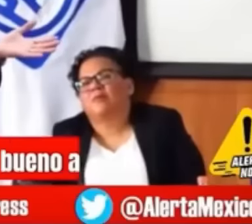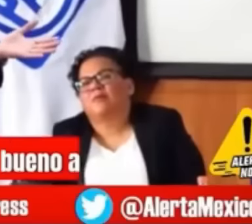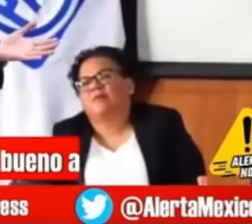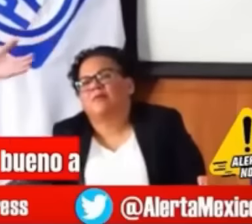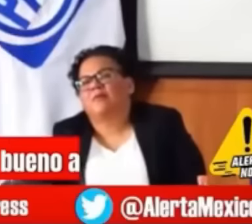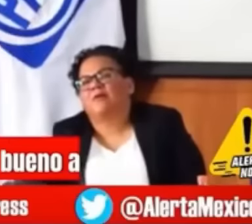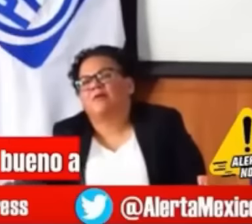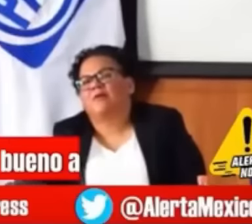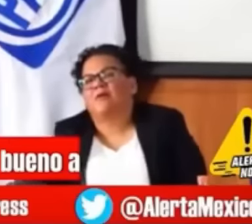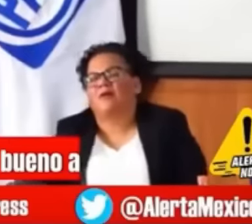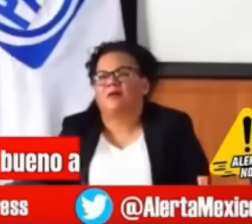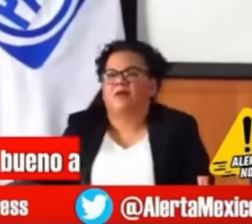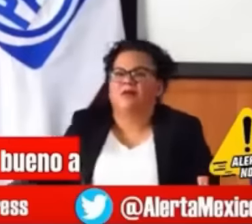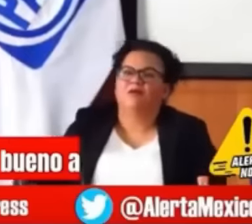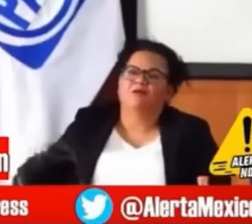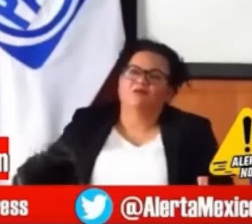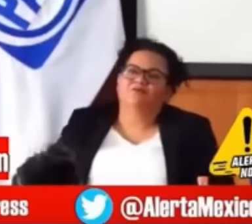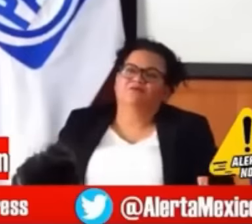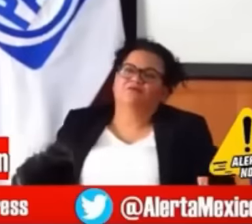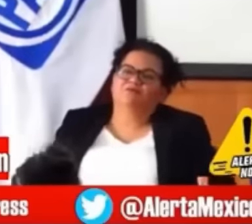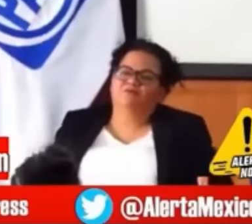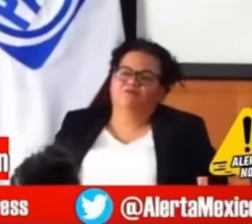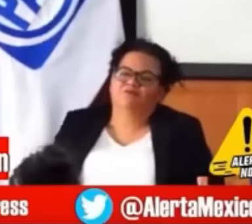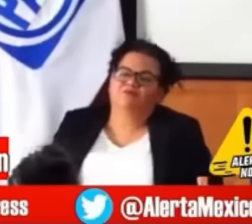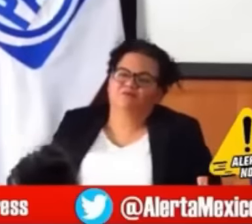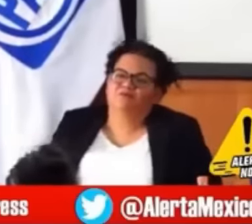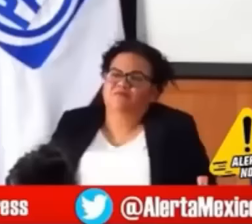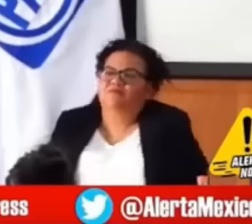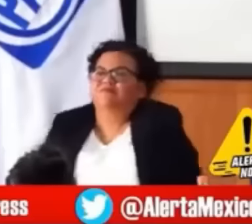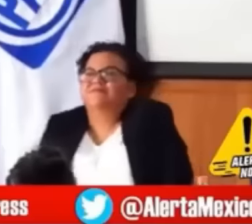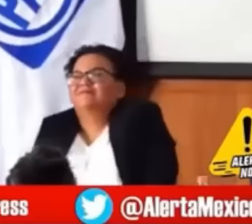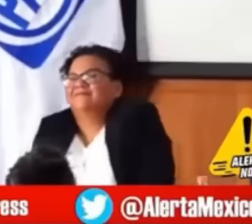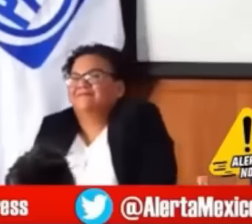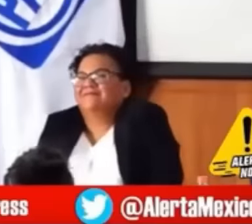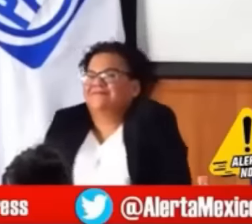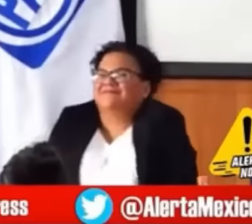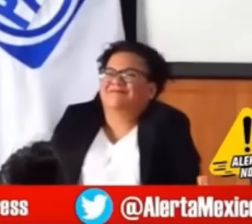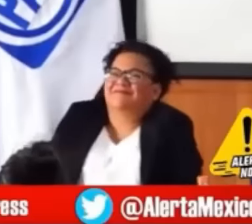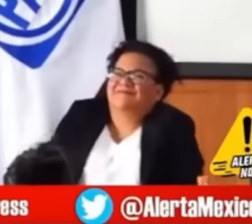tolera. Miren, los comparto. Bueno, a lo mejor ya se enteraron.